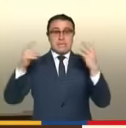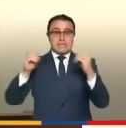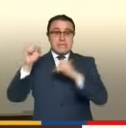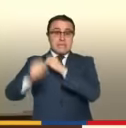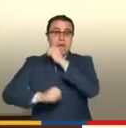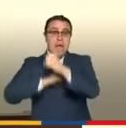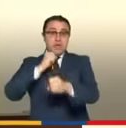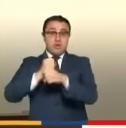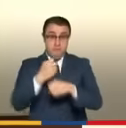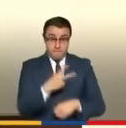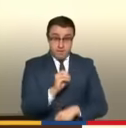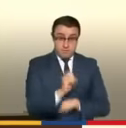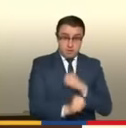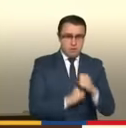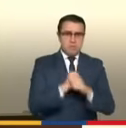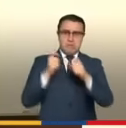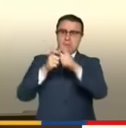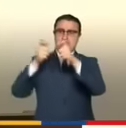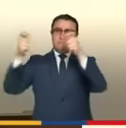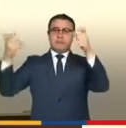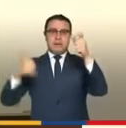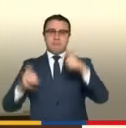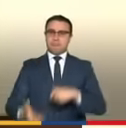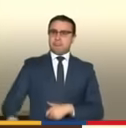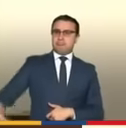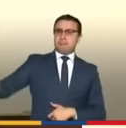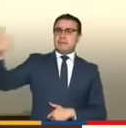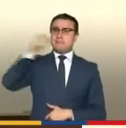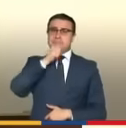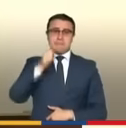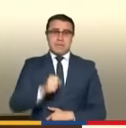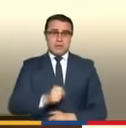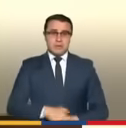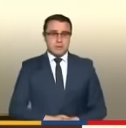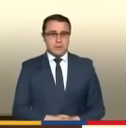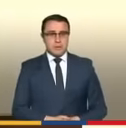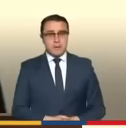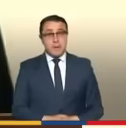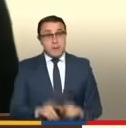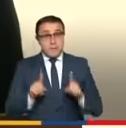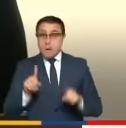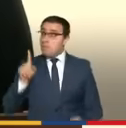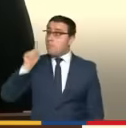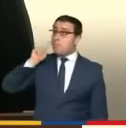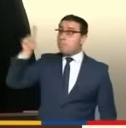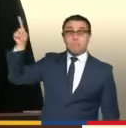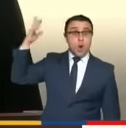20? Sin embargo, si uno mira Europa, se sostienen.